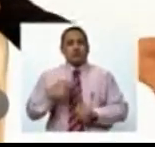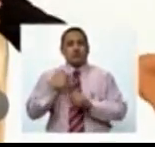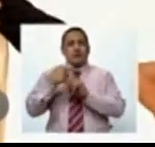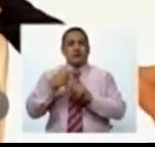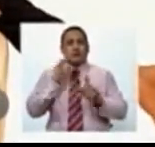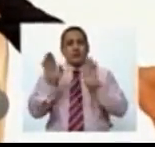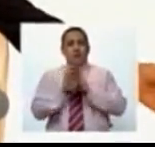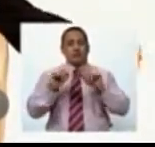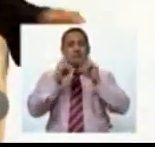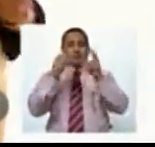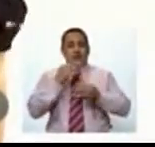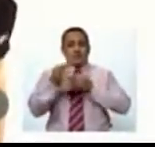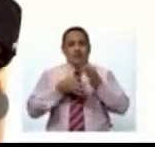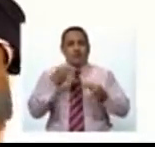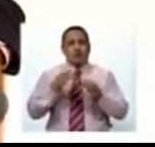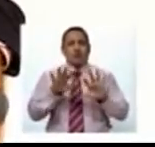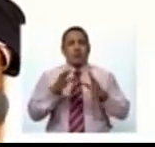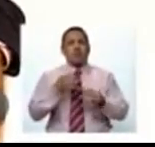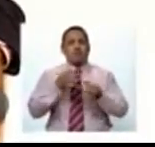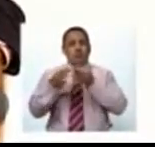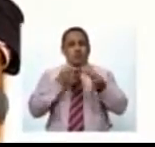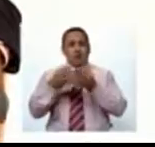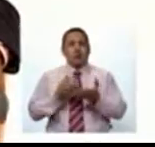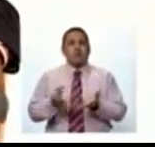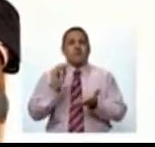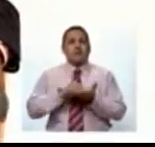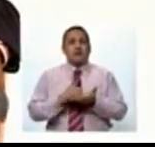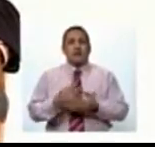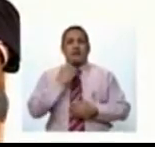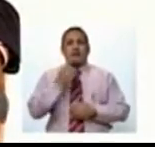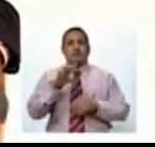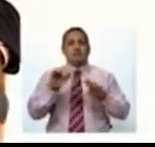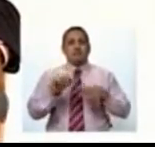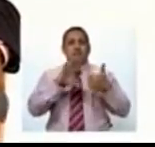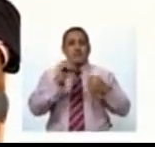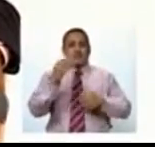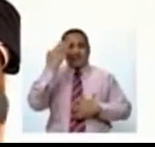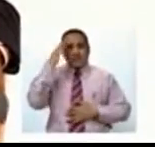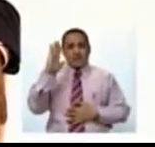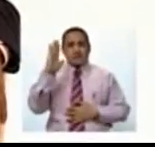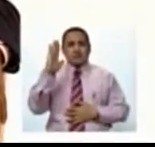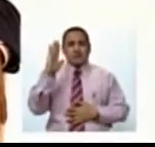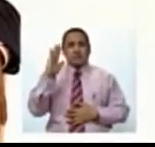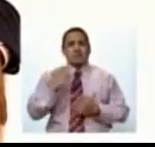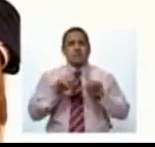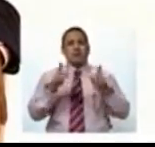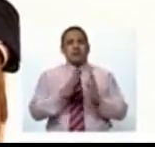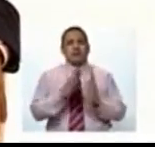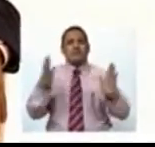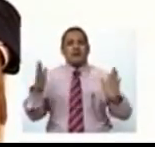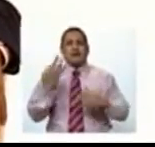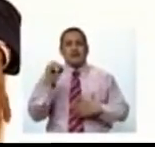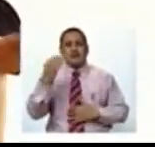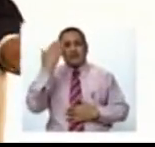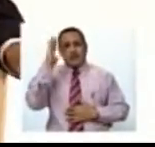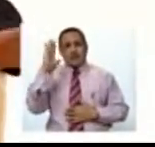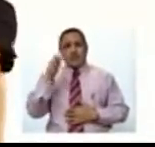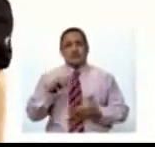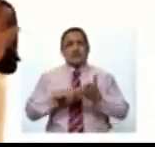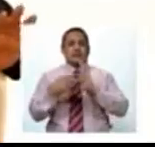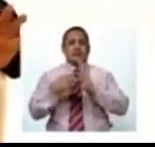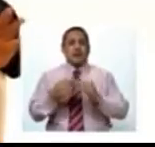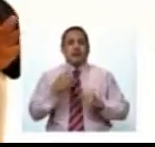en materia de comentario, como le vuelvo a repetir, son 60 días y una ampliación de 30 días. De tal